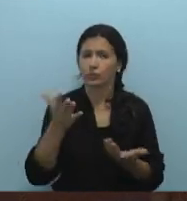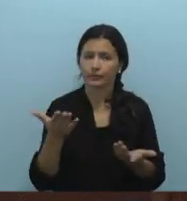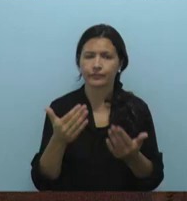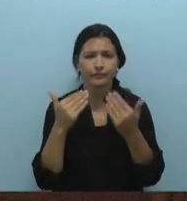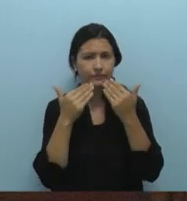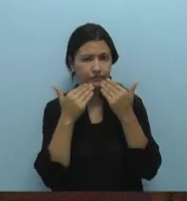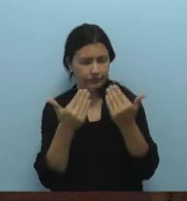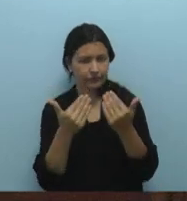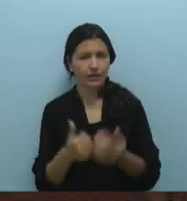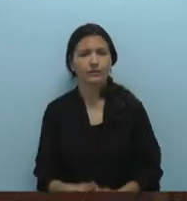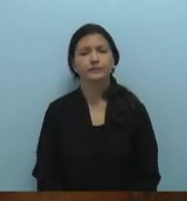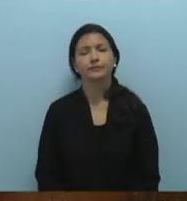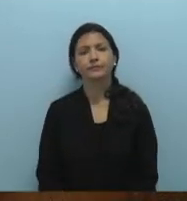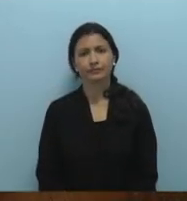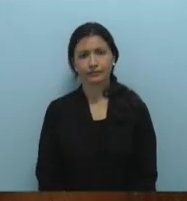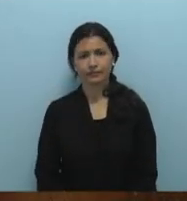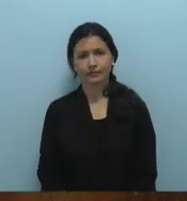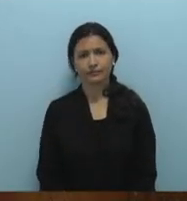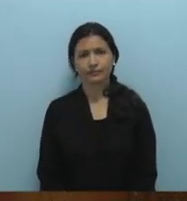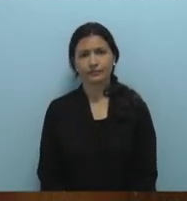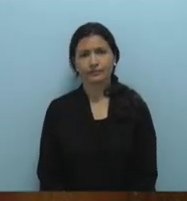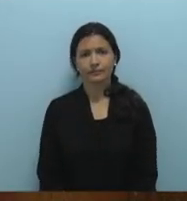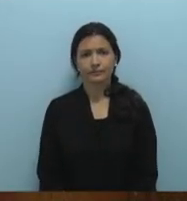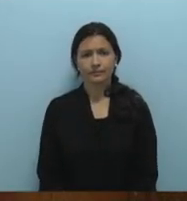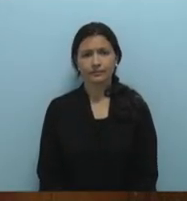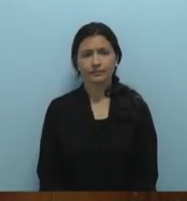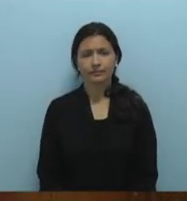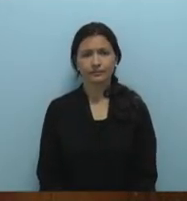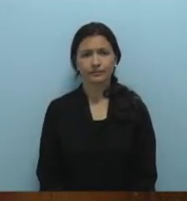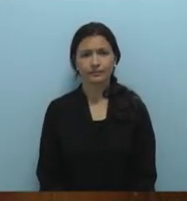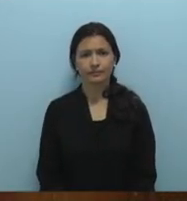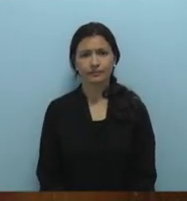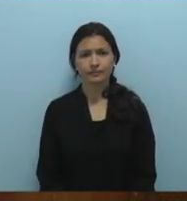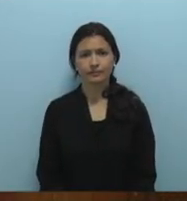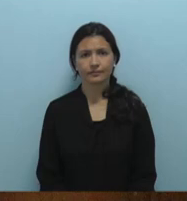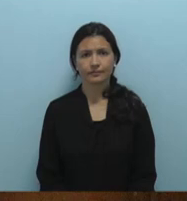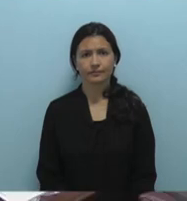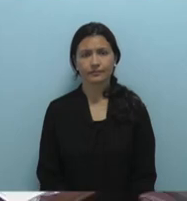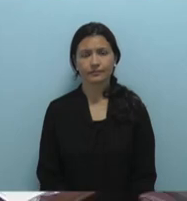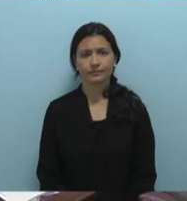gracias. Gracias, diputada. Tiene la palabra el diputado Germán Escabuso.